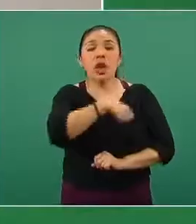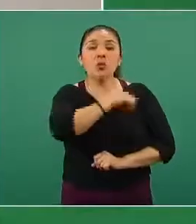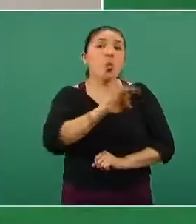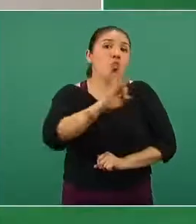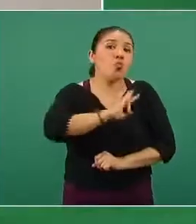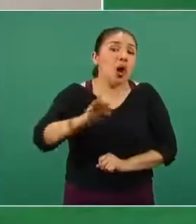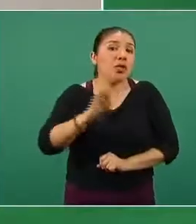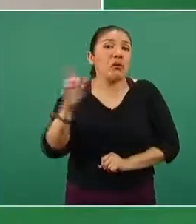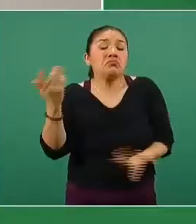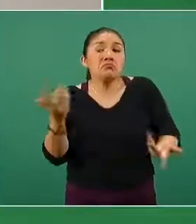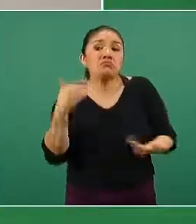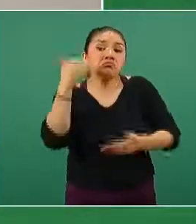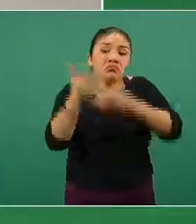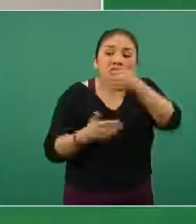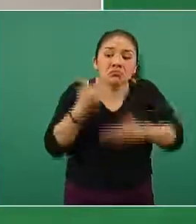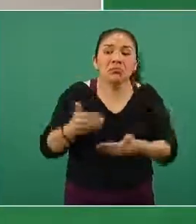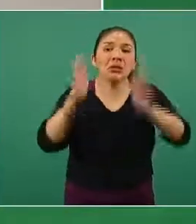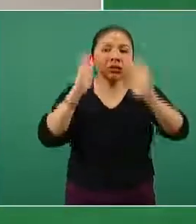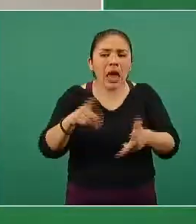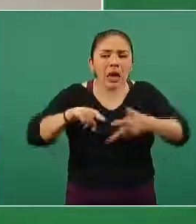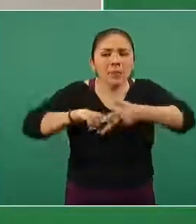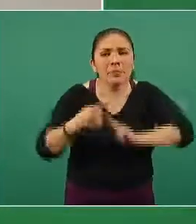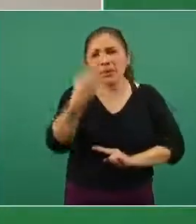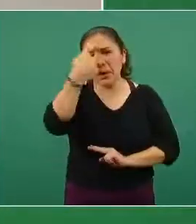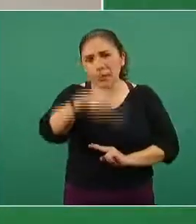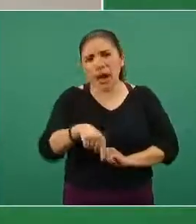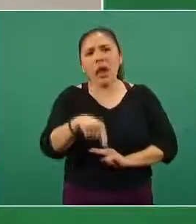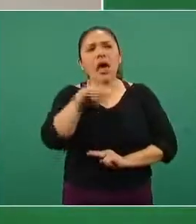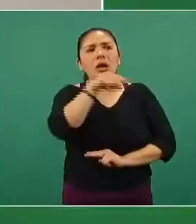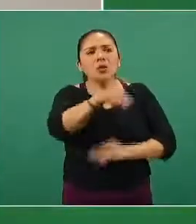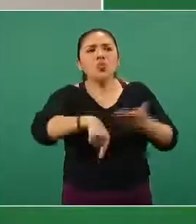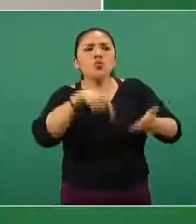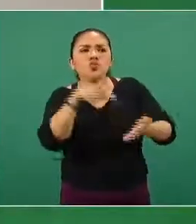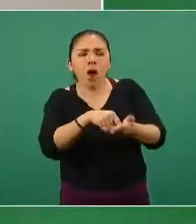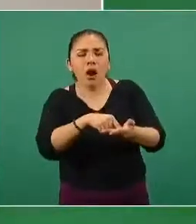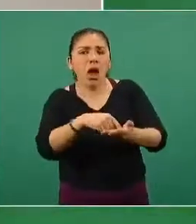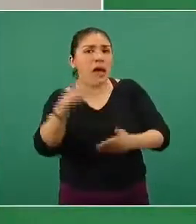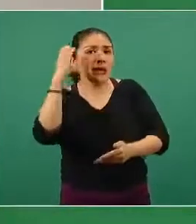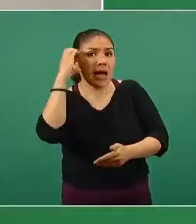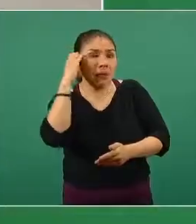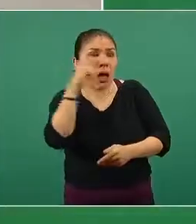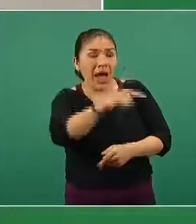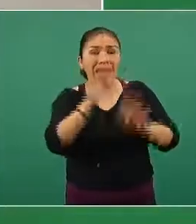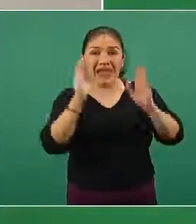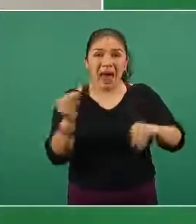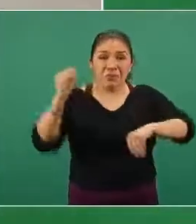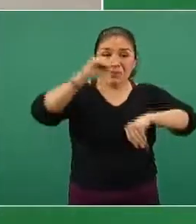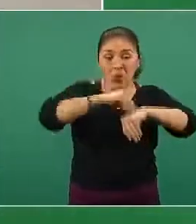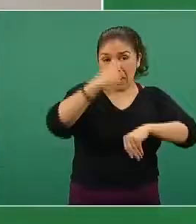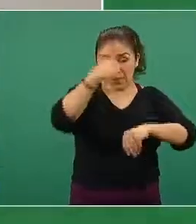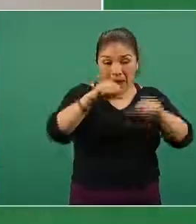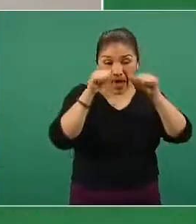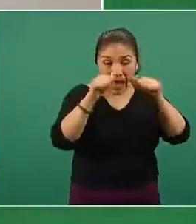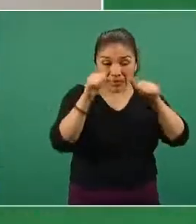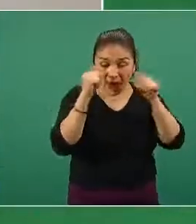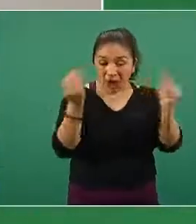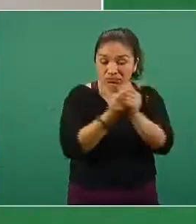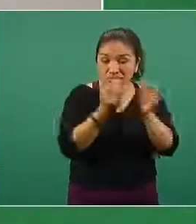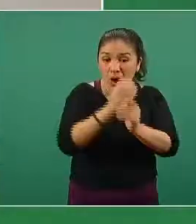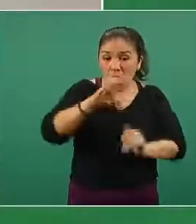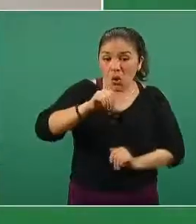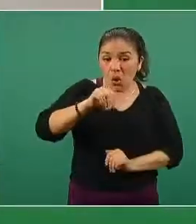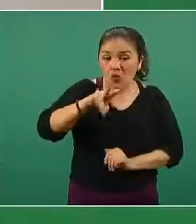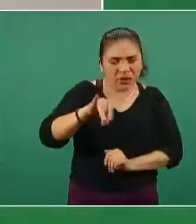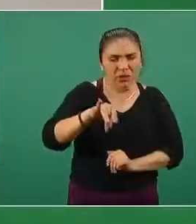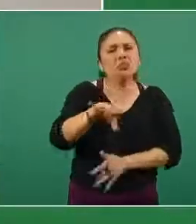momento puede empezar a destinar camas que han sido previamente clasificadas como camas